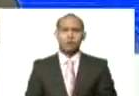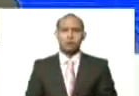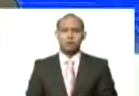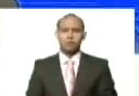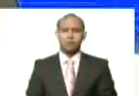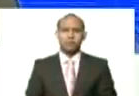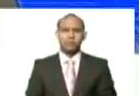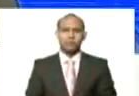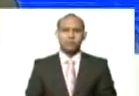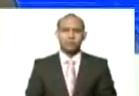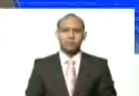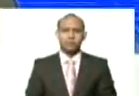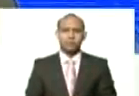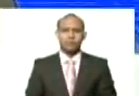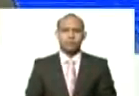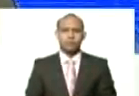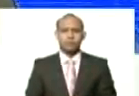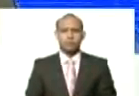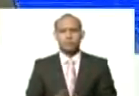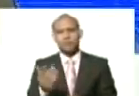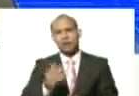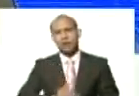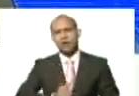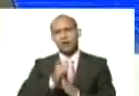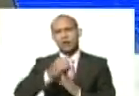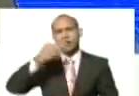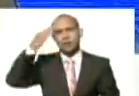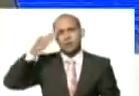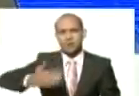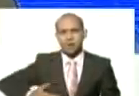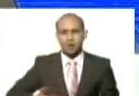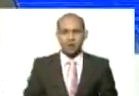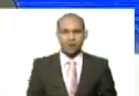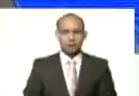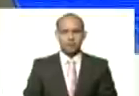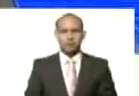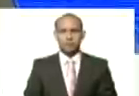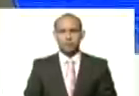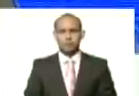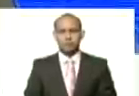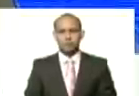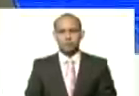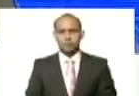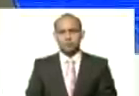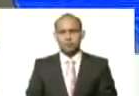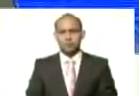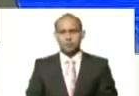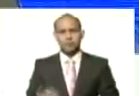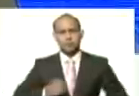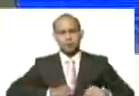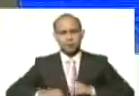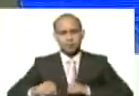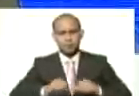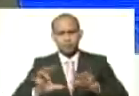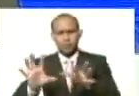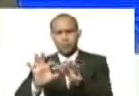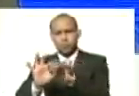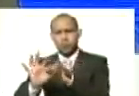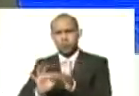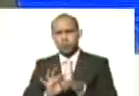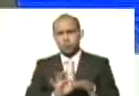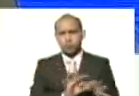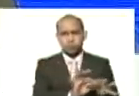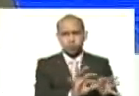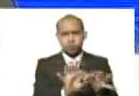el liderazgo militar que va concatenando todas las